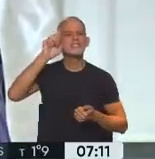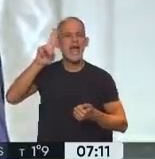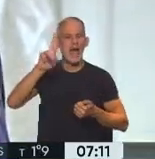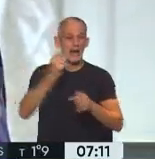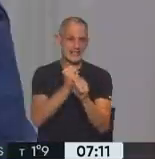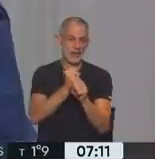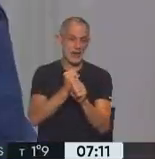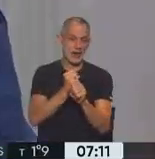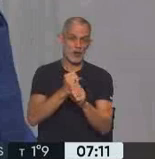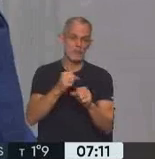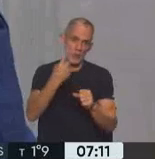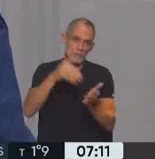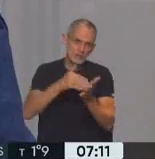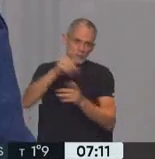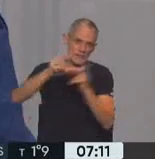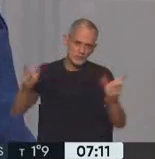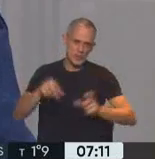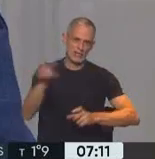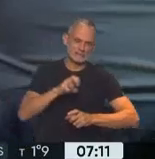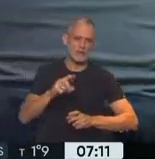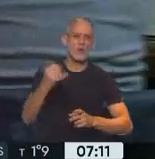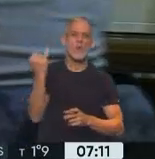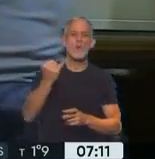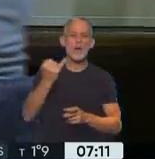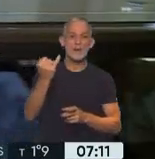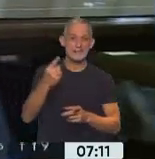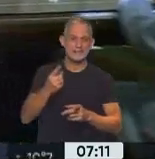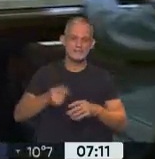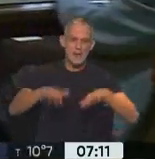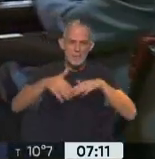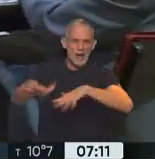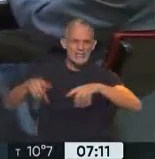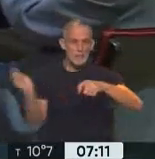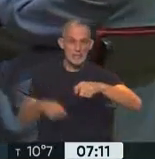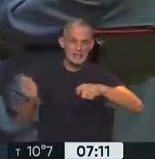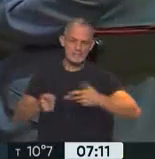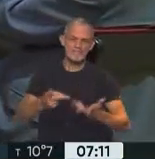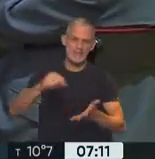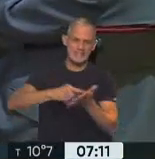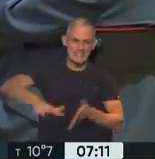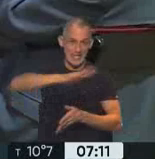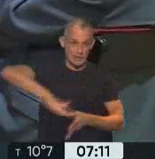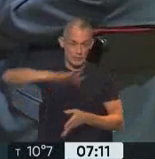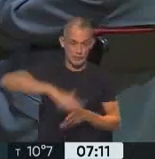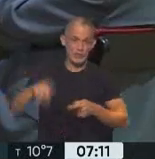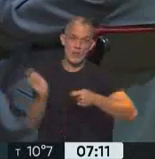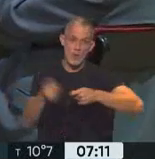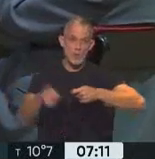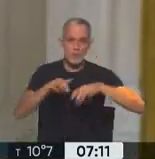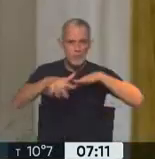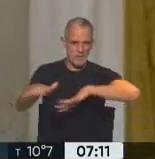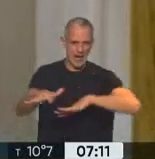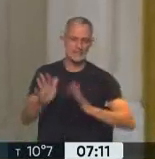que cobran más de 1 millón de personas. Recordemos el jueves, hay una marcha piquetera acá en el centro, así que también en este contexto. Y después